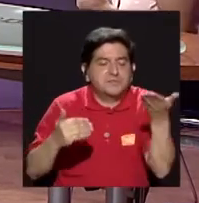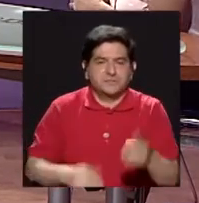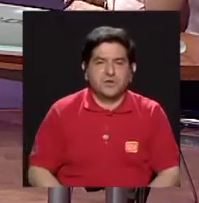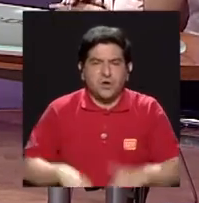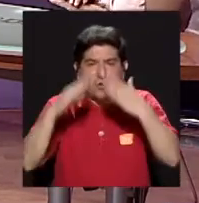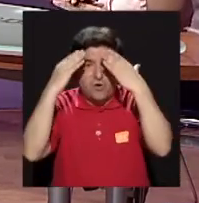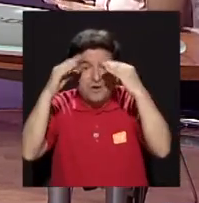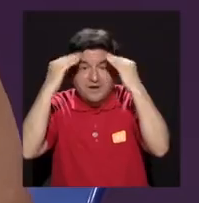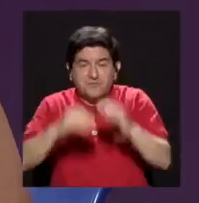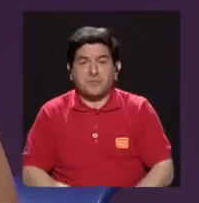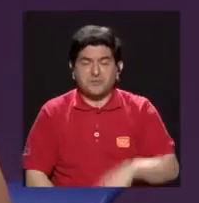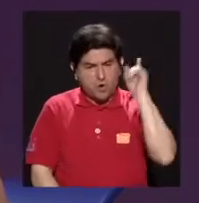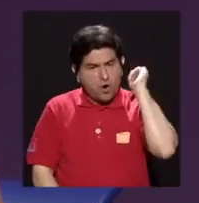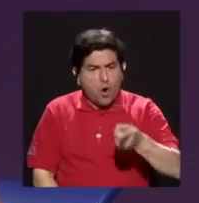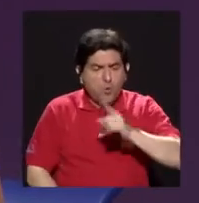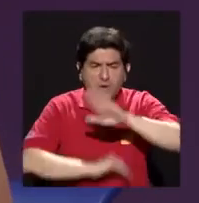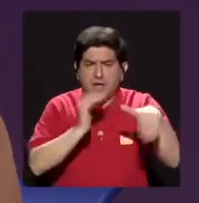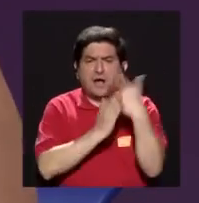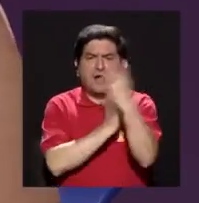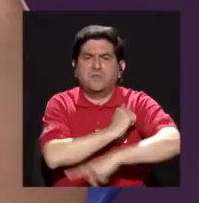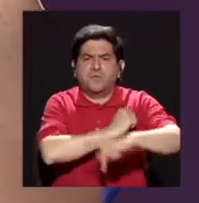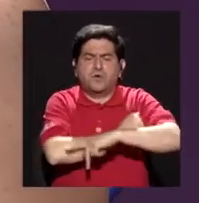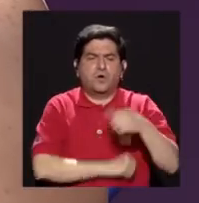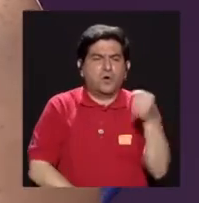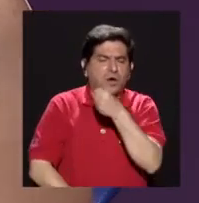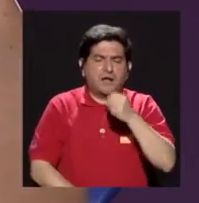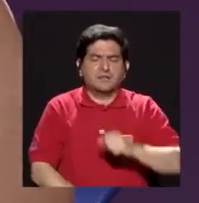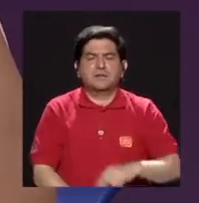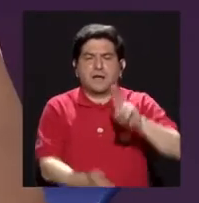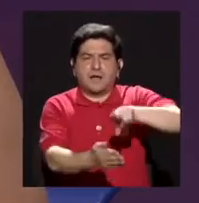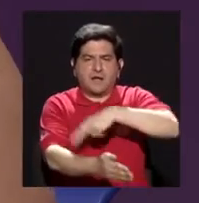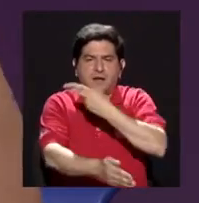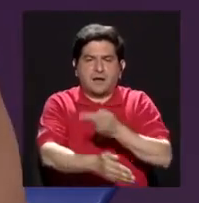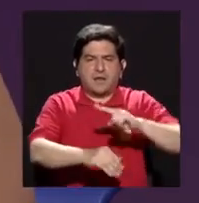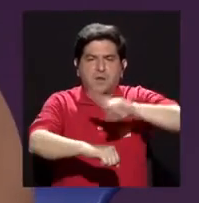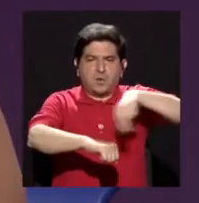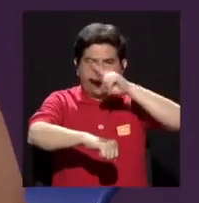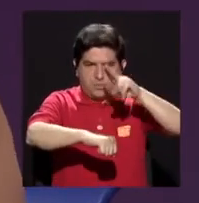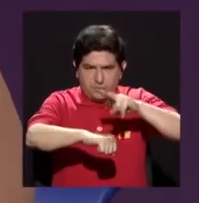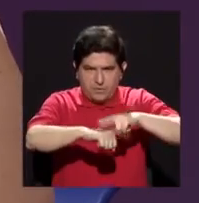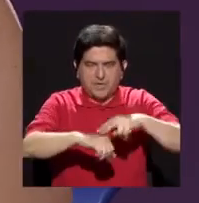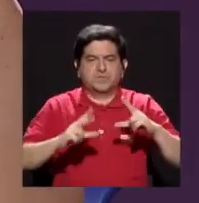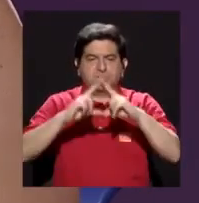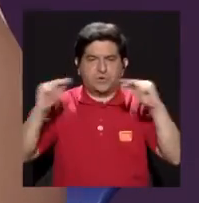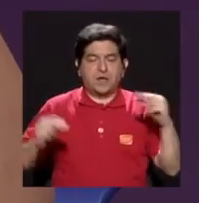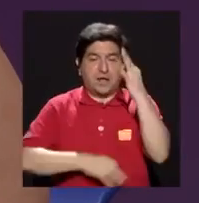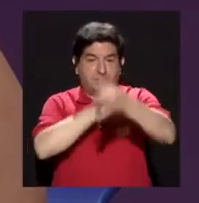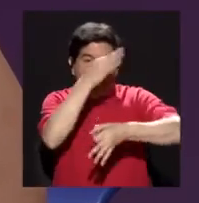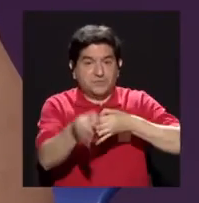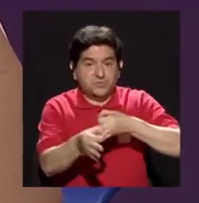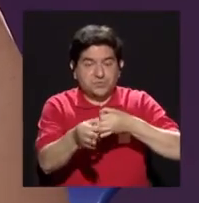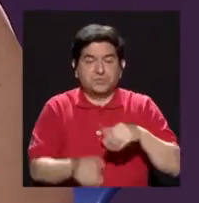fue casi de que era obligado en todo el país cantar el himno de Nicaragua y sustituirlo por el de Costa Rica.